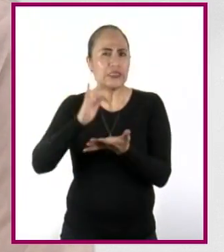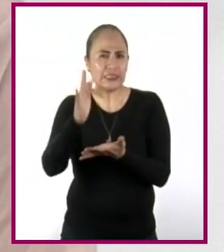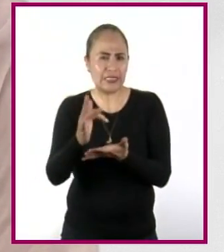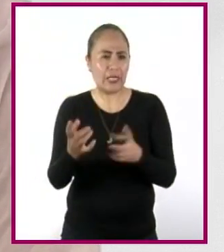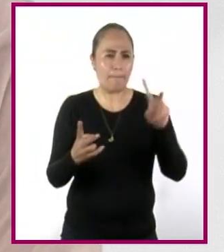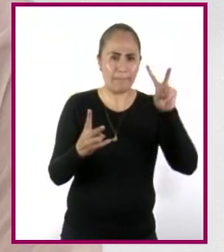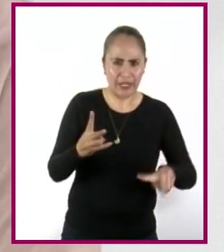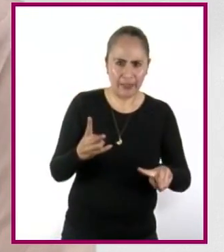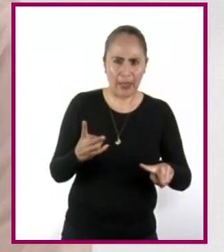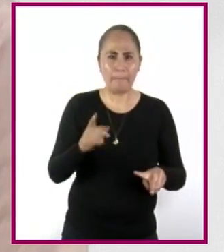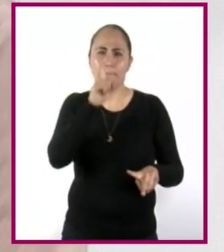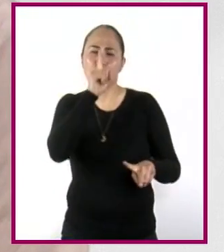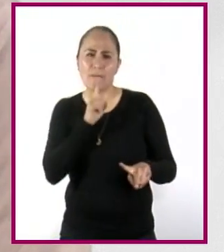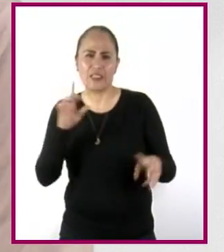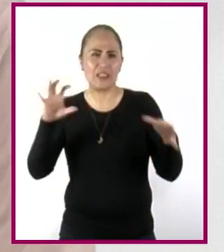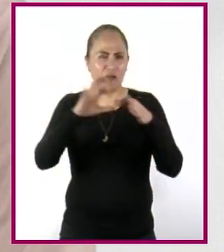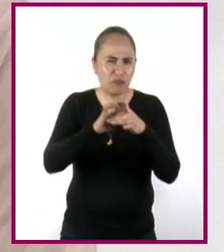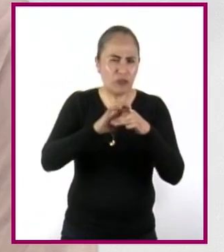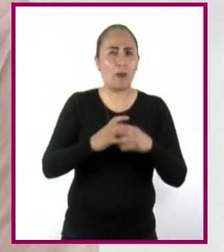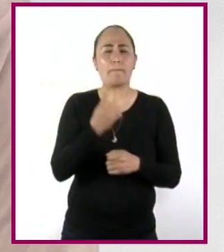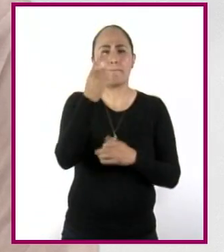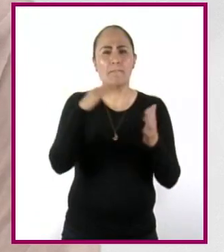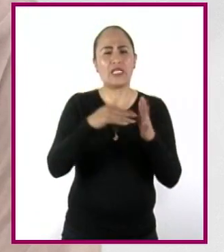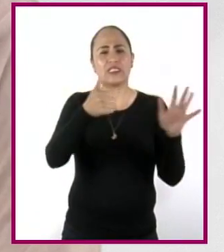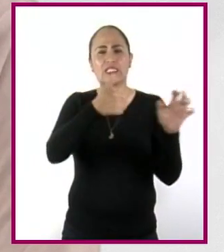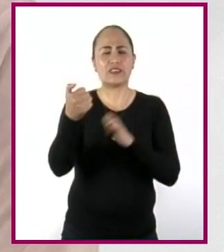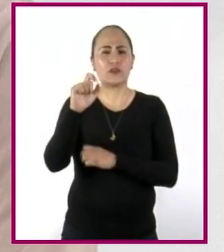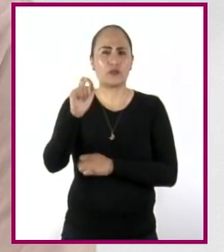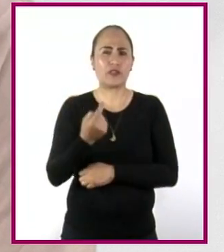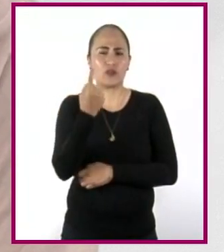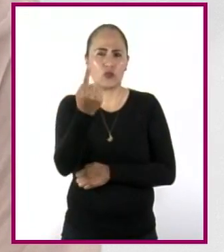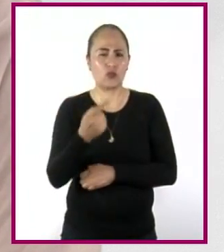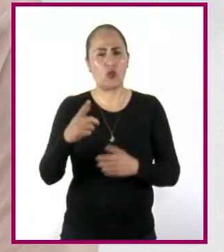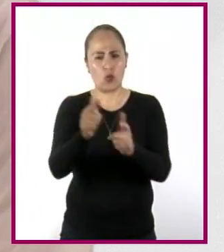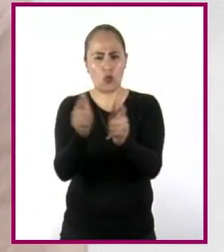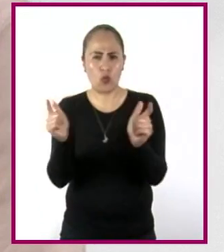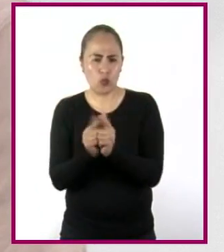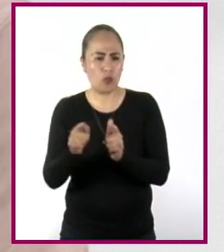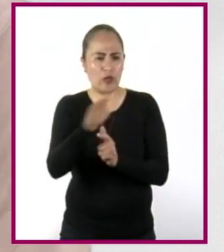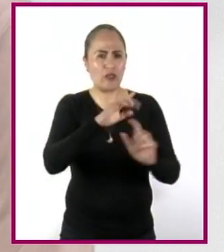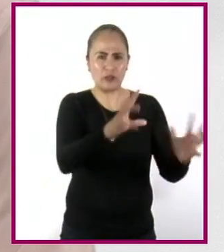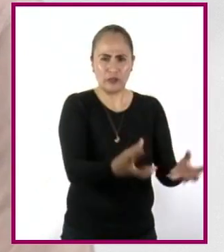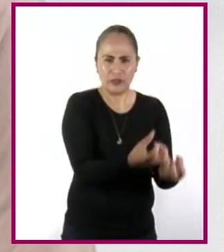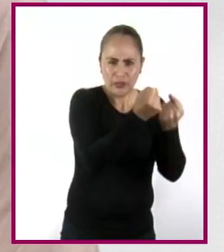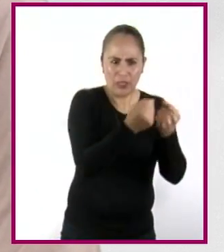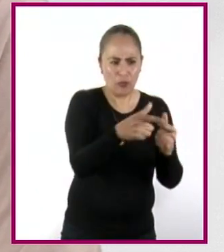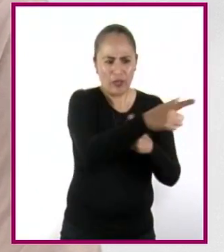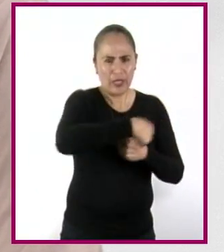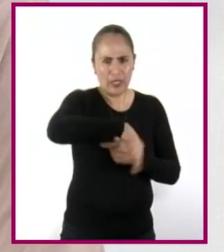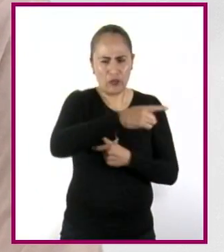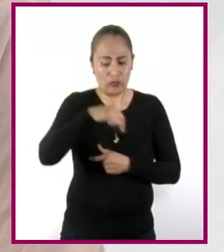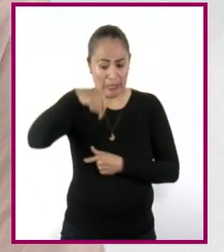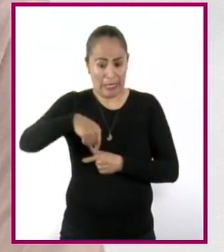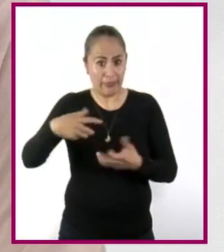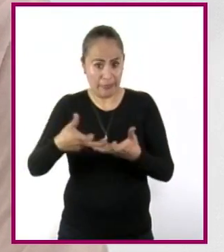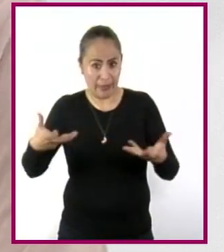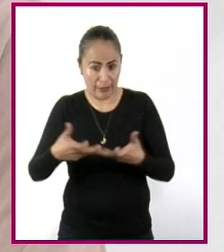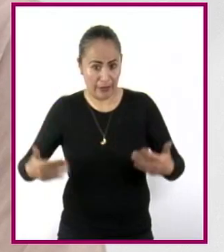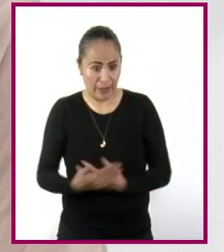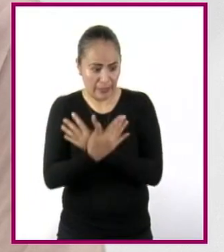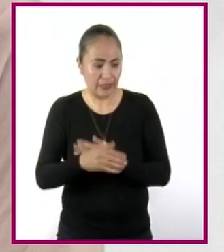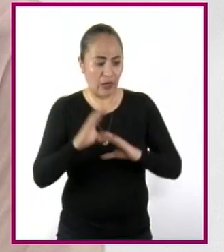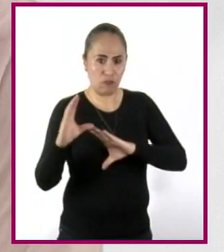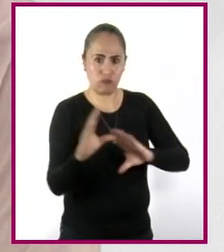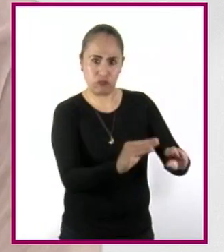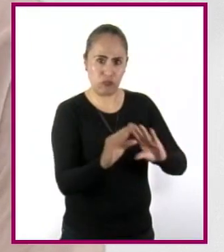En 1621, un grupo de nativos rescató a unos colonos en Plymouth, Massachusetts. Los nativos les enseñaron cómo cultivar su